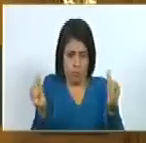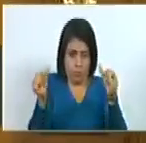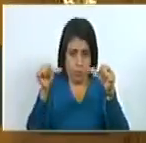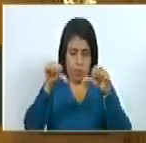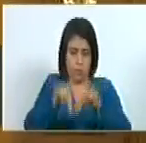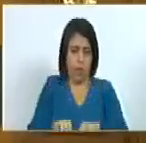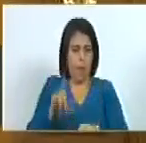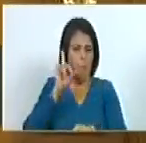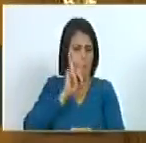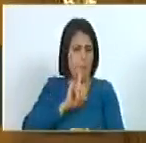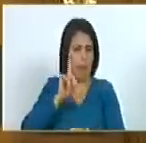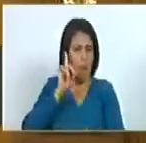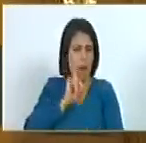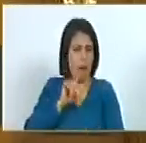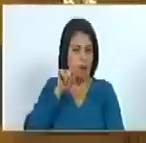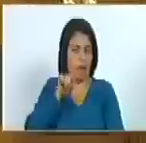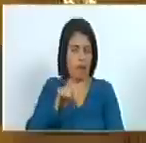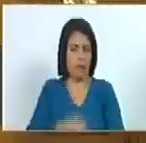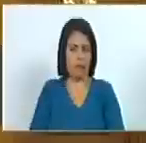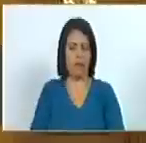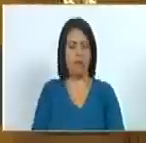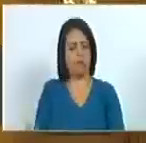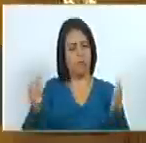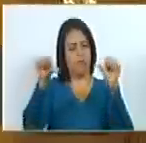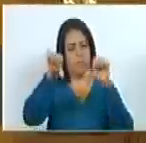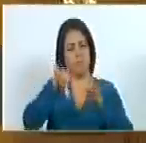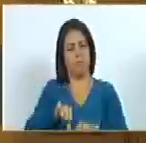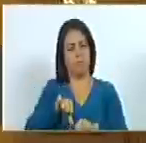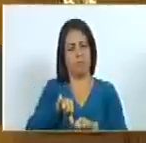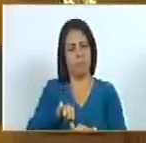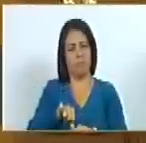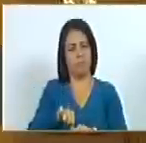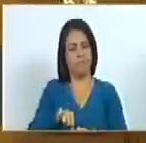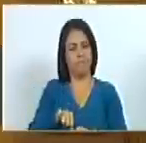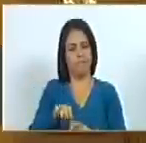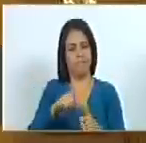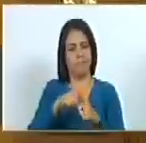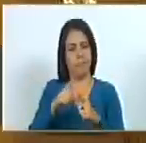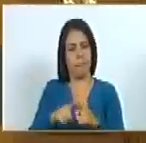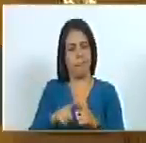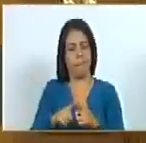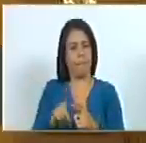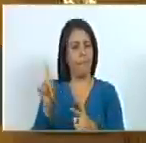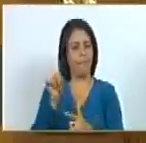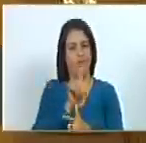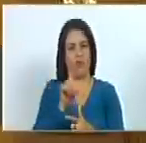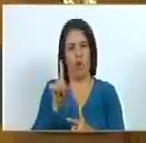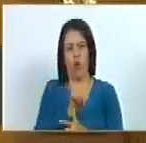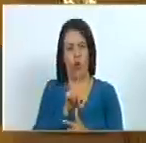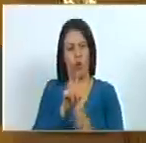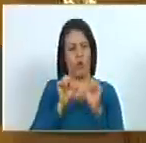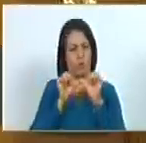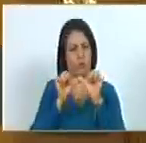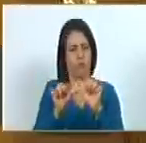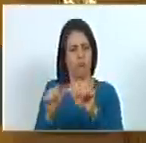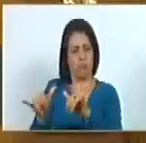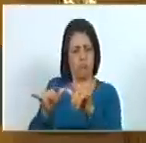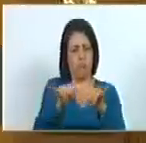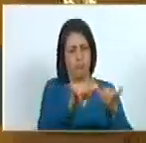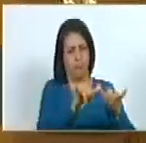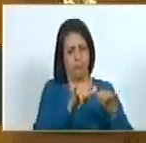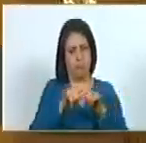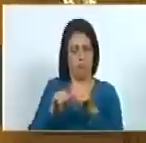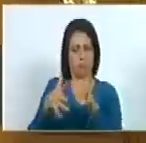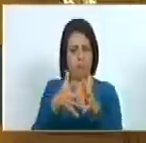en la mentira y hundiendo en posiciones que no están en sintonía con